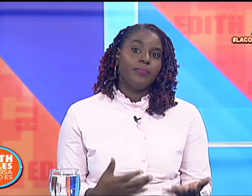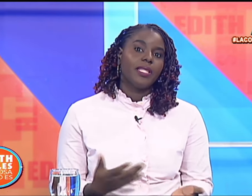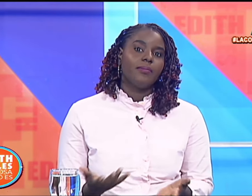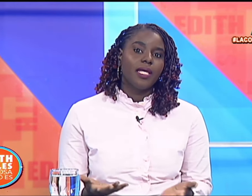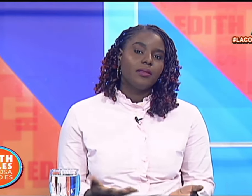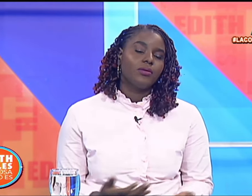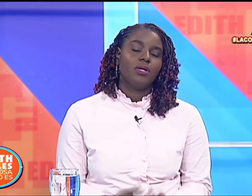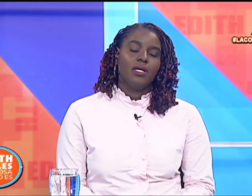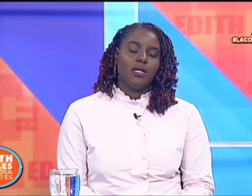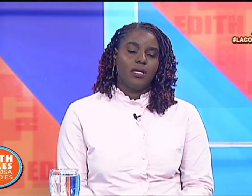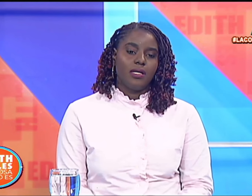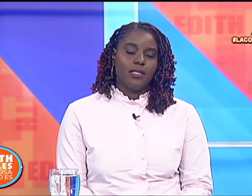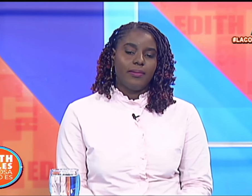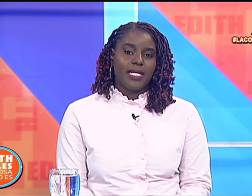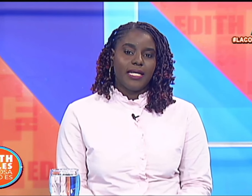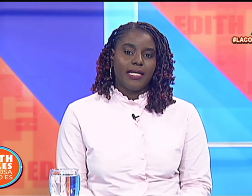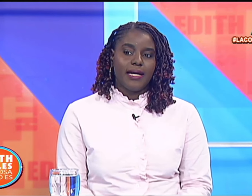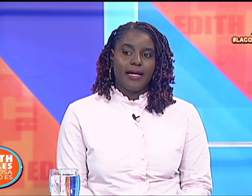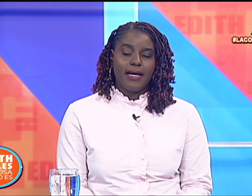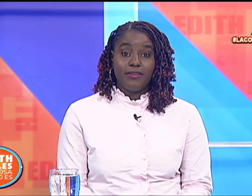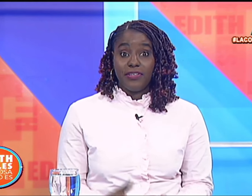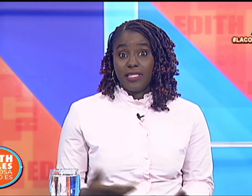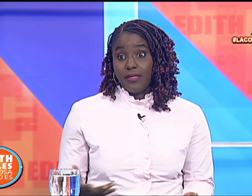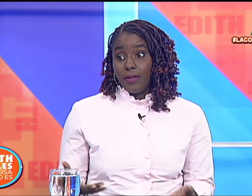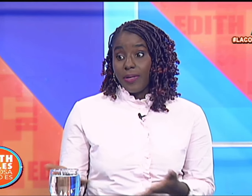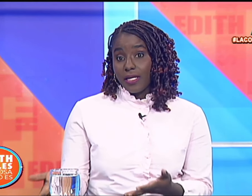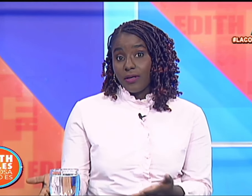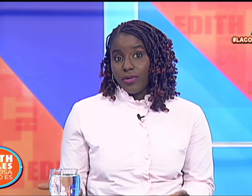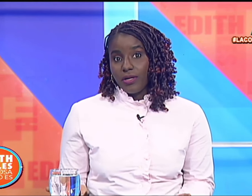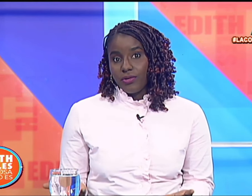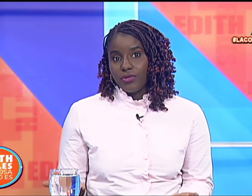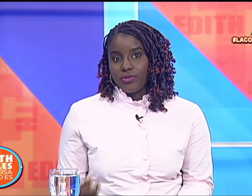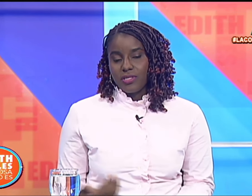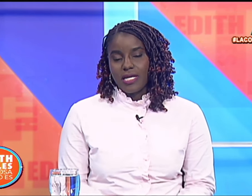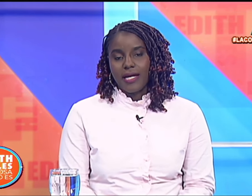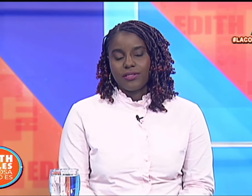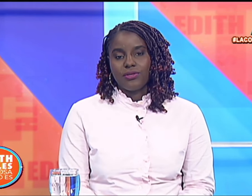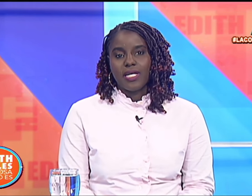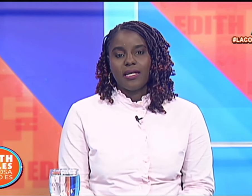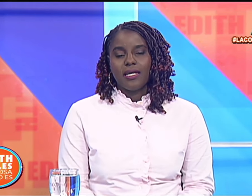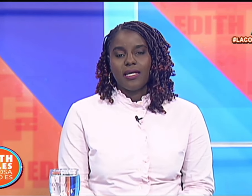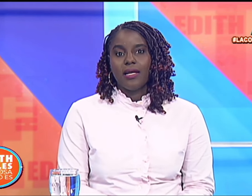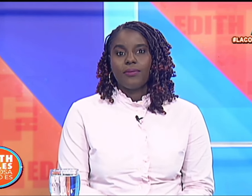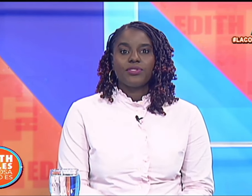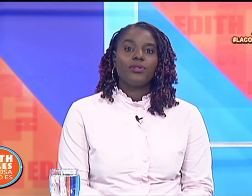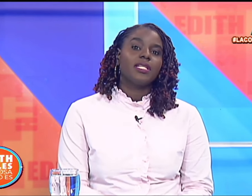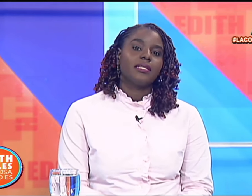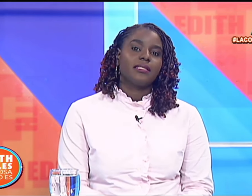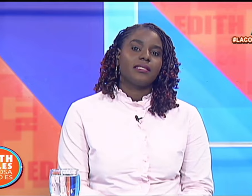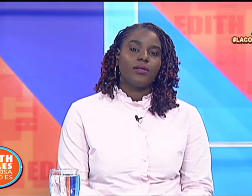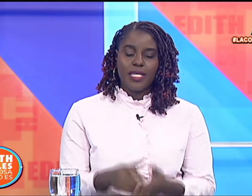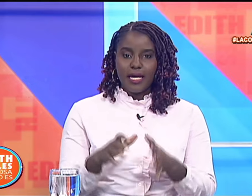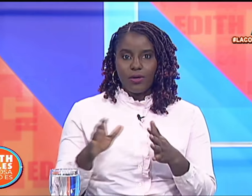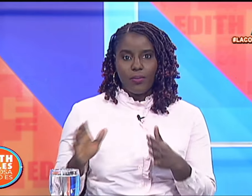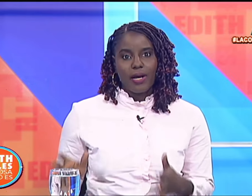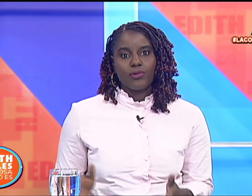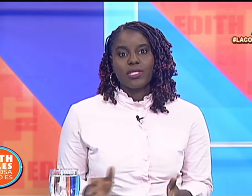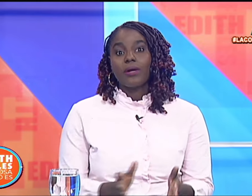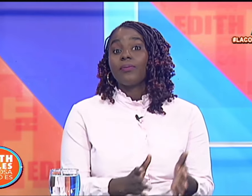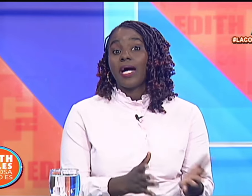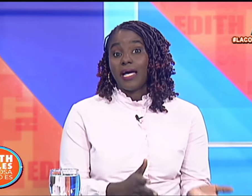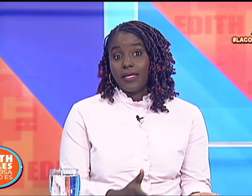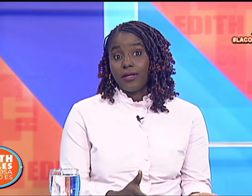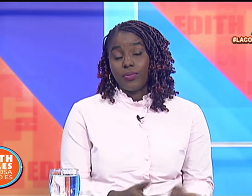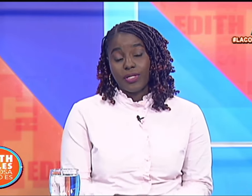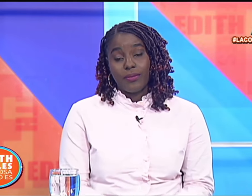un impedimento de manera efectiva para el gobierno entonces accionar, y la opción del Estado dominicano para buscar